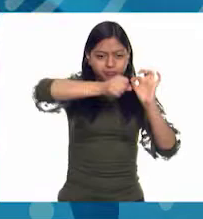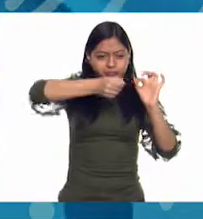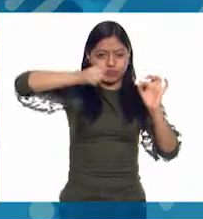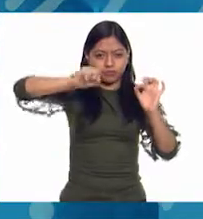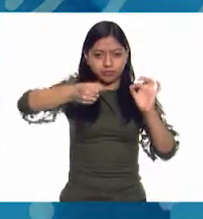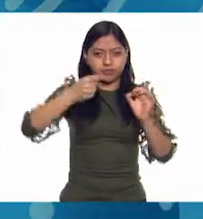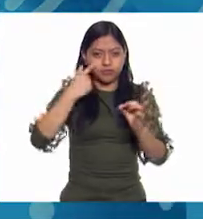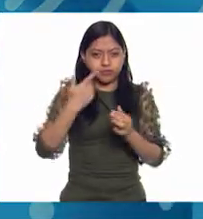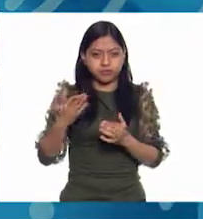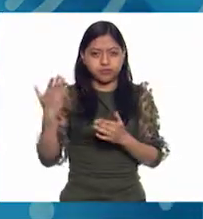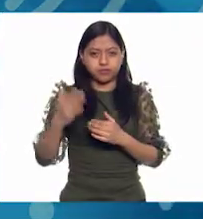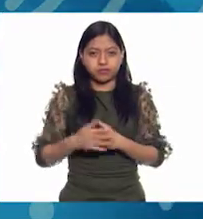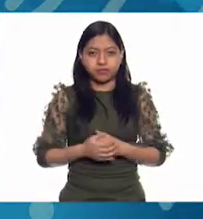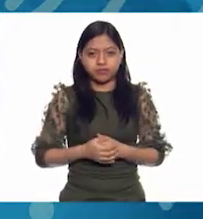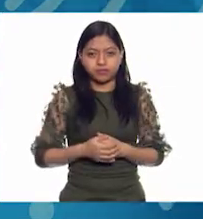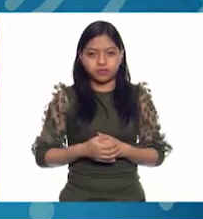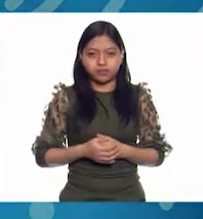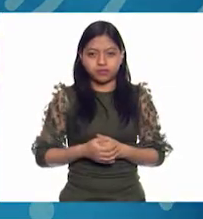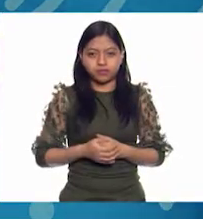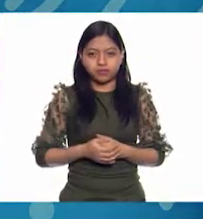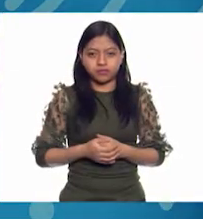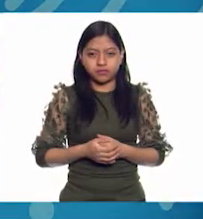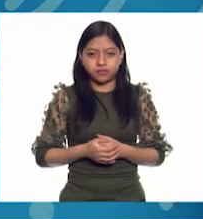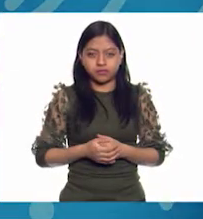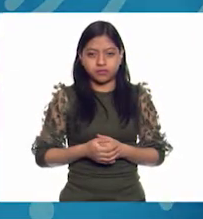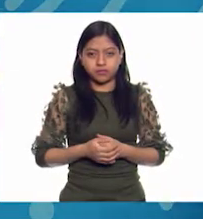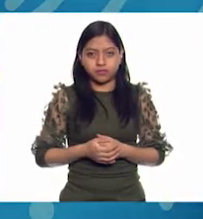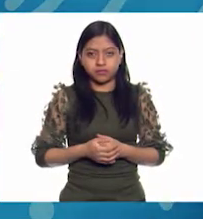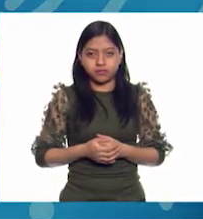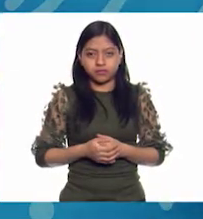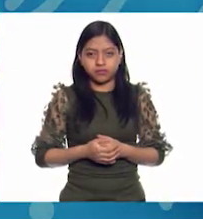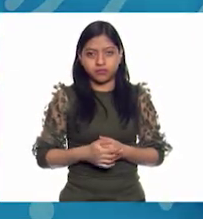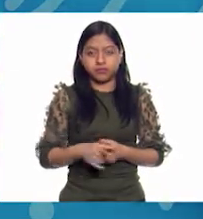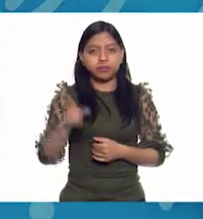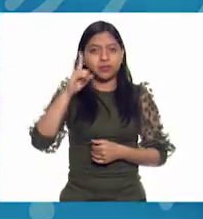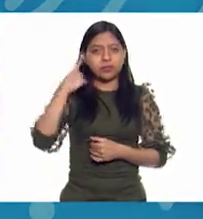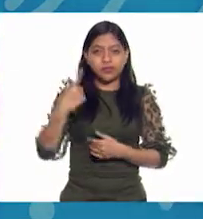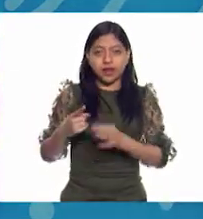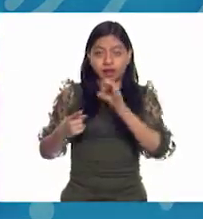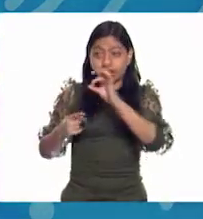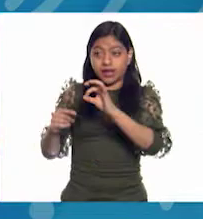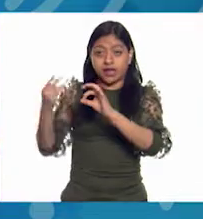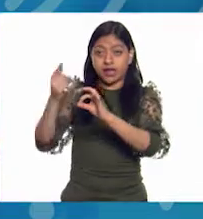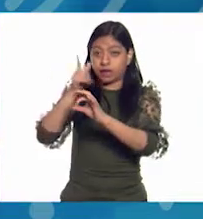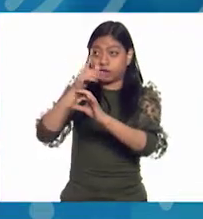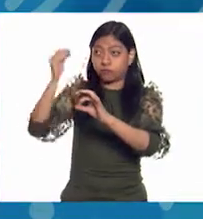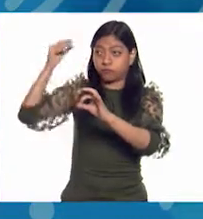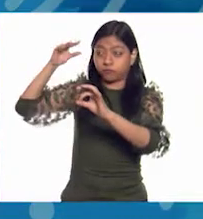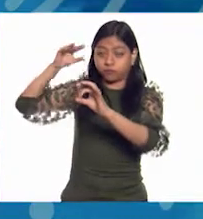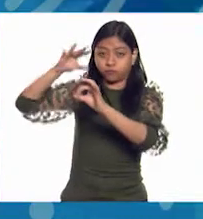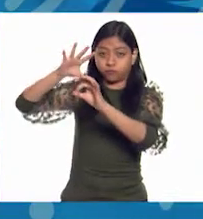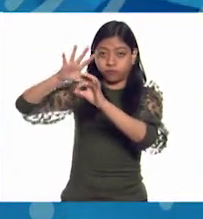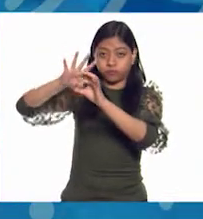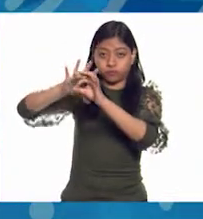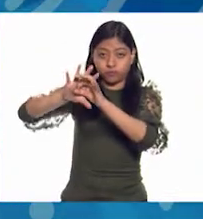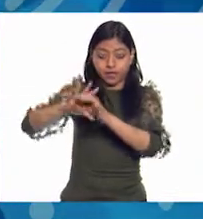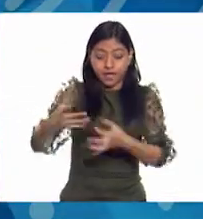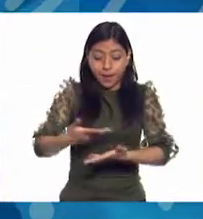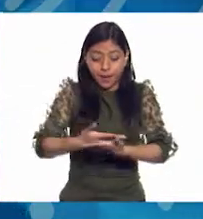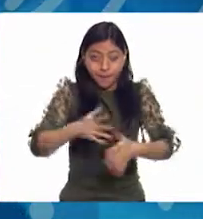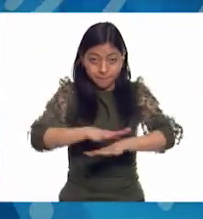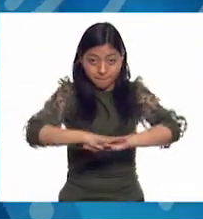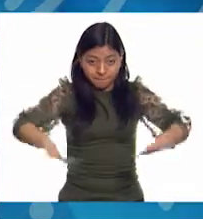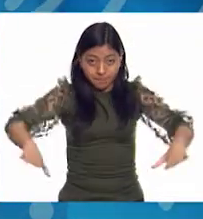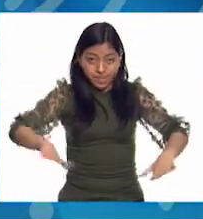colocar ustedes de espaldas al sol para que la luz del sol entre por el hoyito, y entonces en el piso colocan otra cartulina.